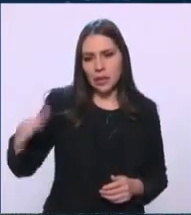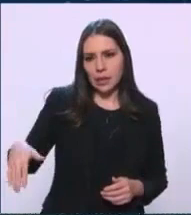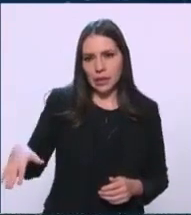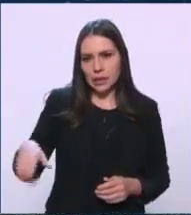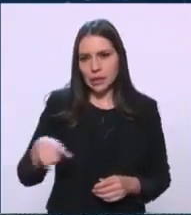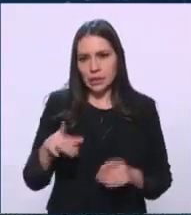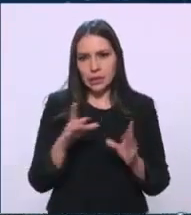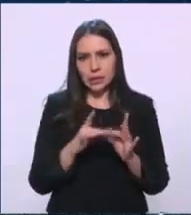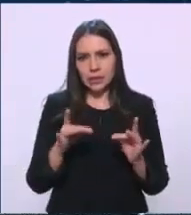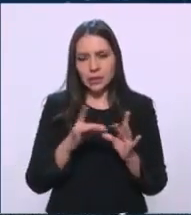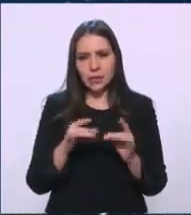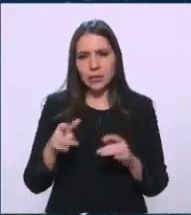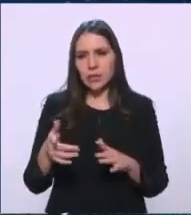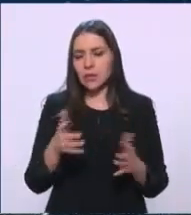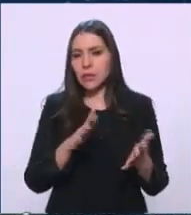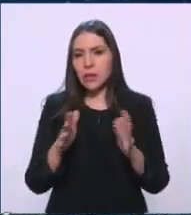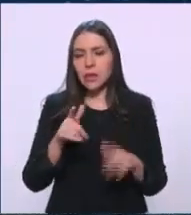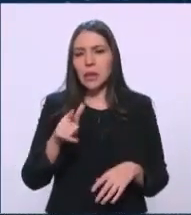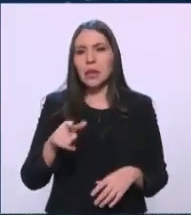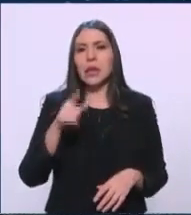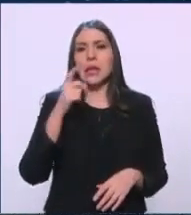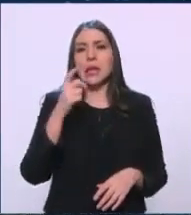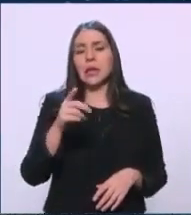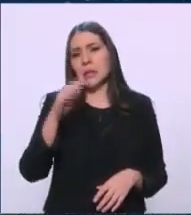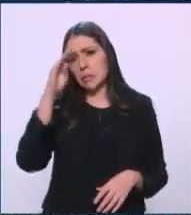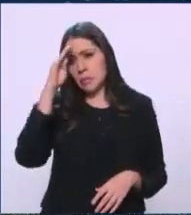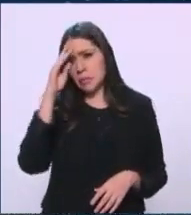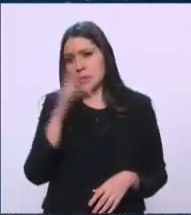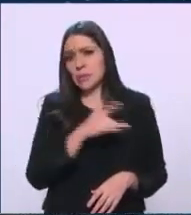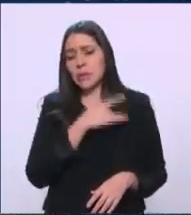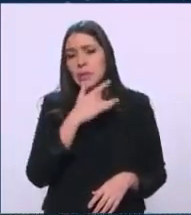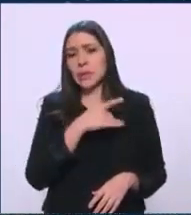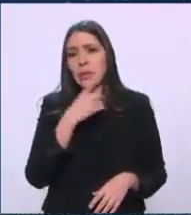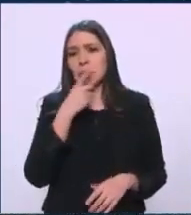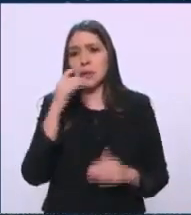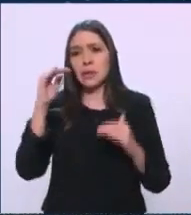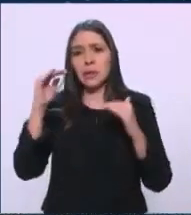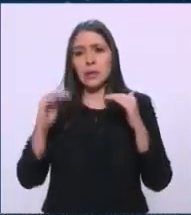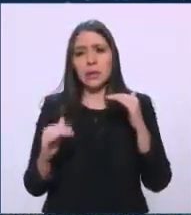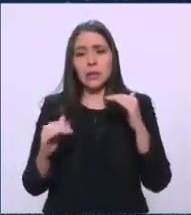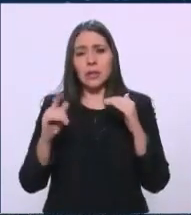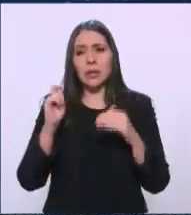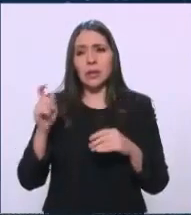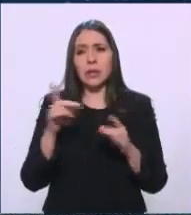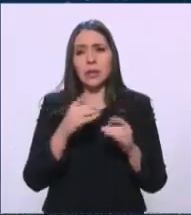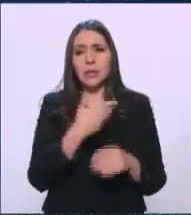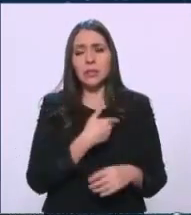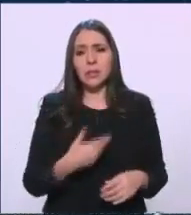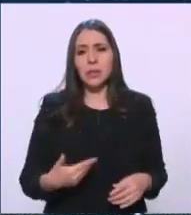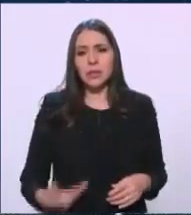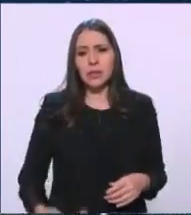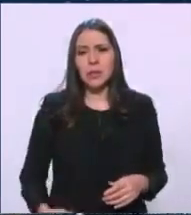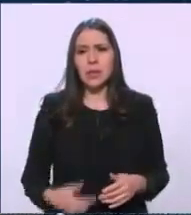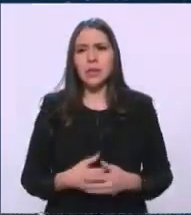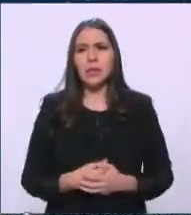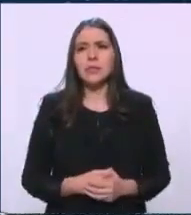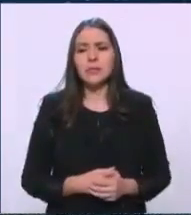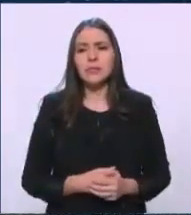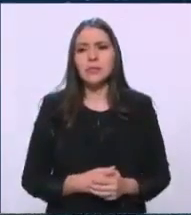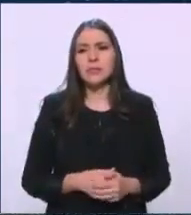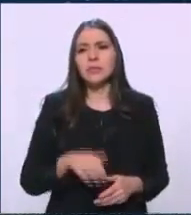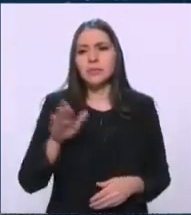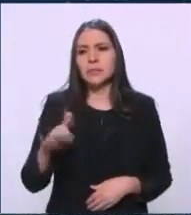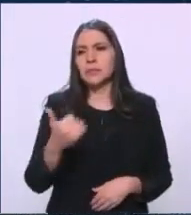participación, están subestimando la base Francisco, del presidente. Discúlpame, creí